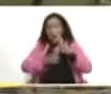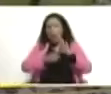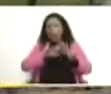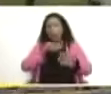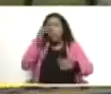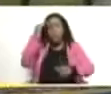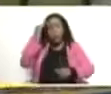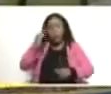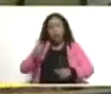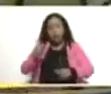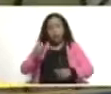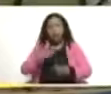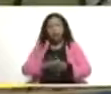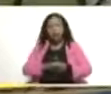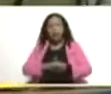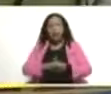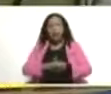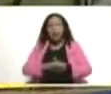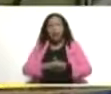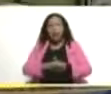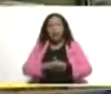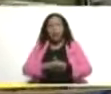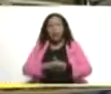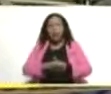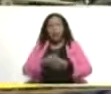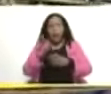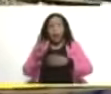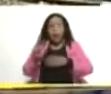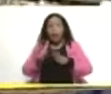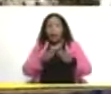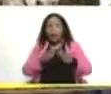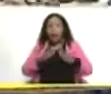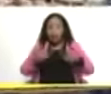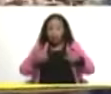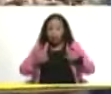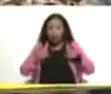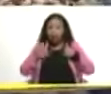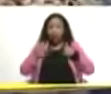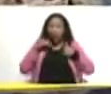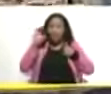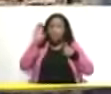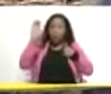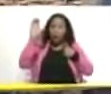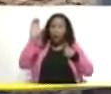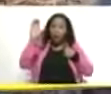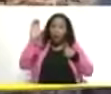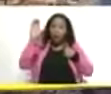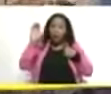La carrera militar es la carrera del sacrificio por la patria.